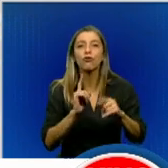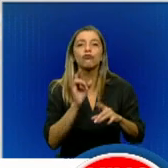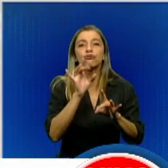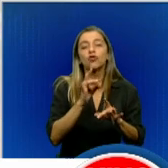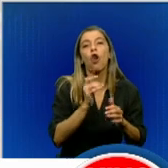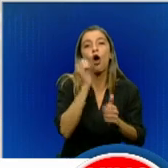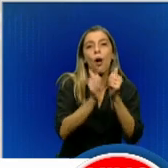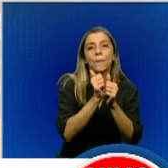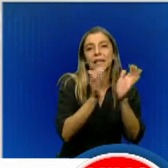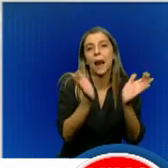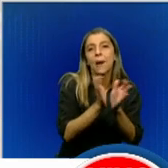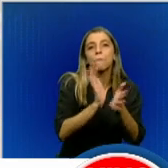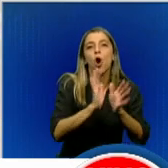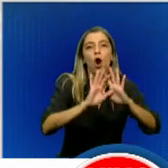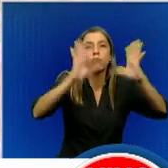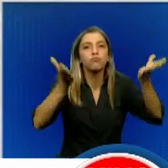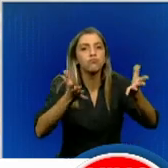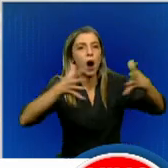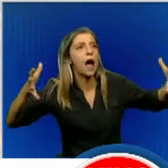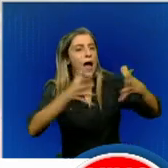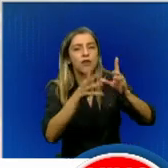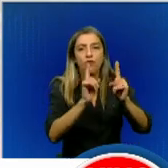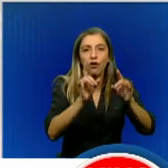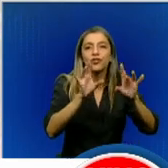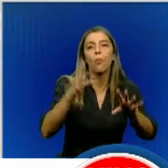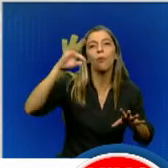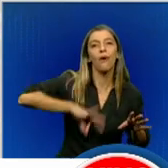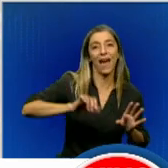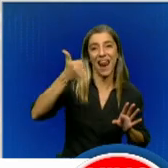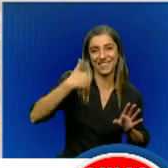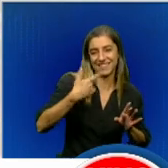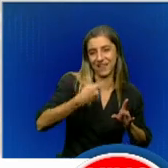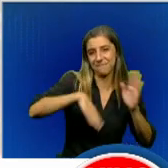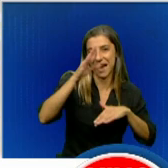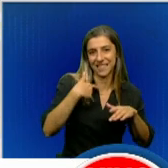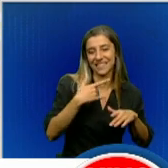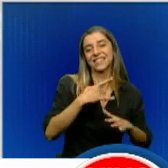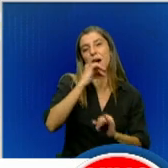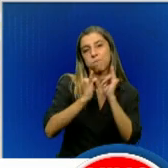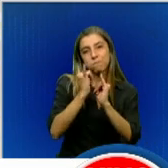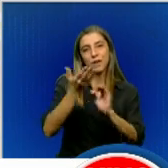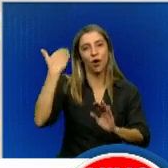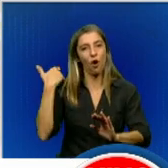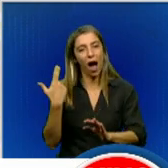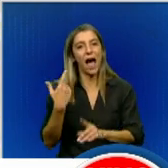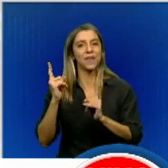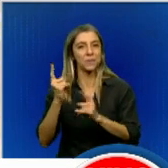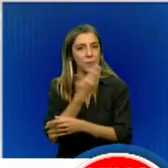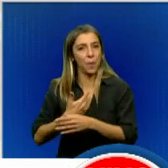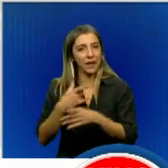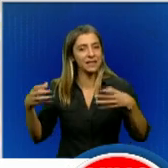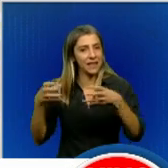ganancias y que apunta justamente a mejorar esa progresividad con tres segmentos de escalas que como bien lo explicó el compañero presidente de carlos heller